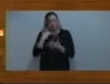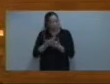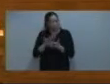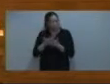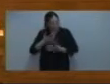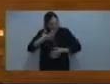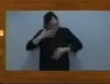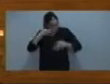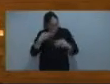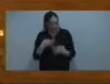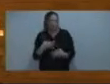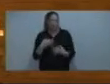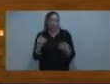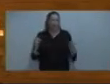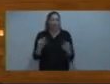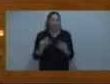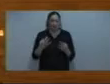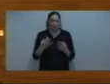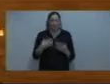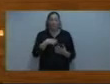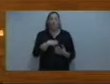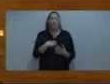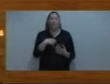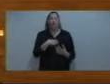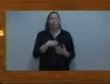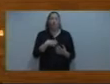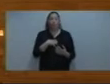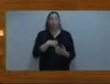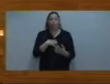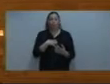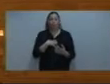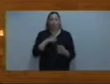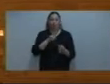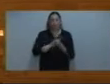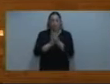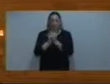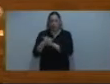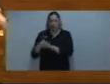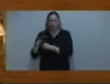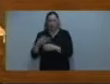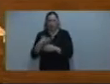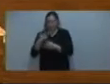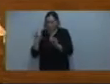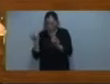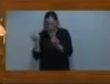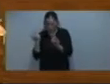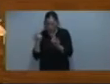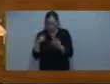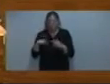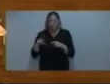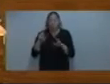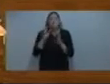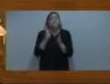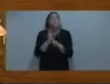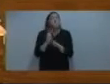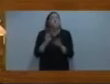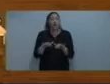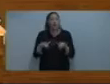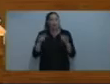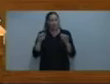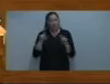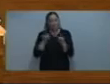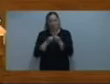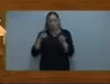otro que situar a un funcionario en la plaza pública. Este Parlamento no puede hacer linchamientos